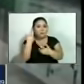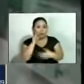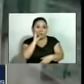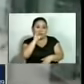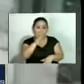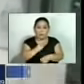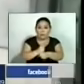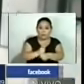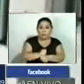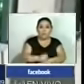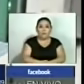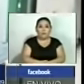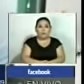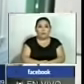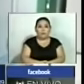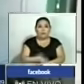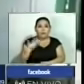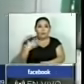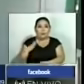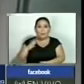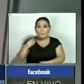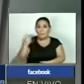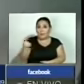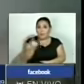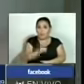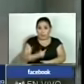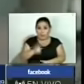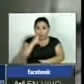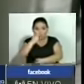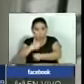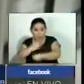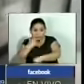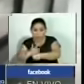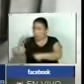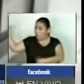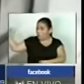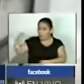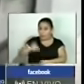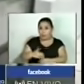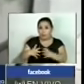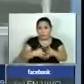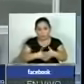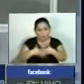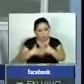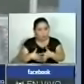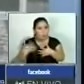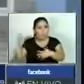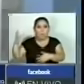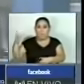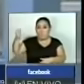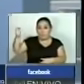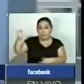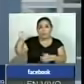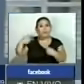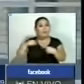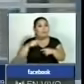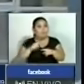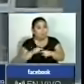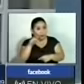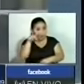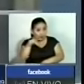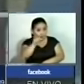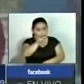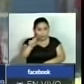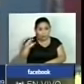que los vuelos de guatemaltecos deportados desde Estados Unidos continúan suspendidos, pero se espera que esta